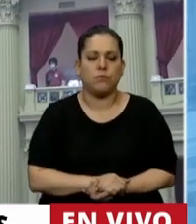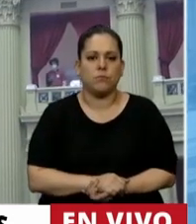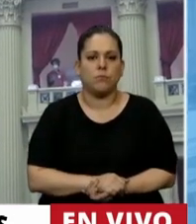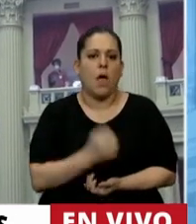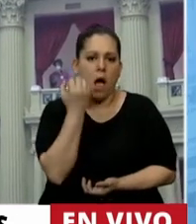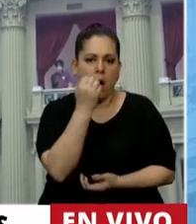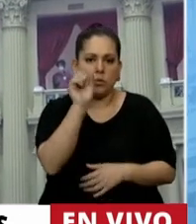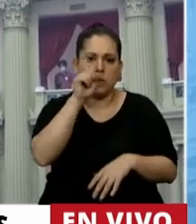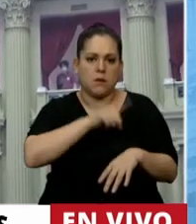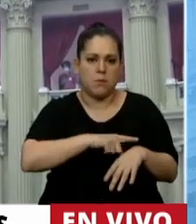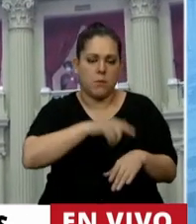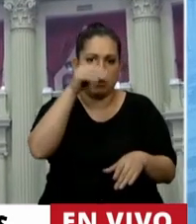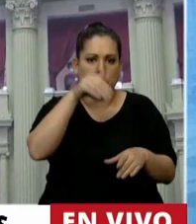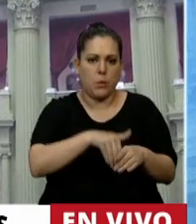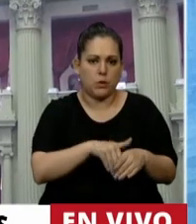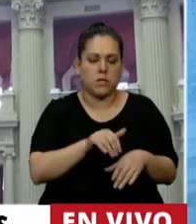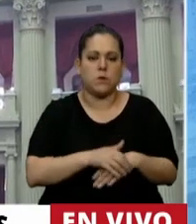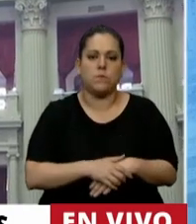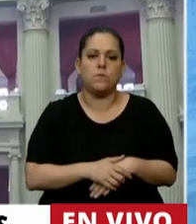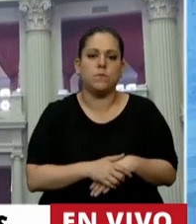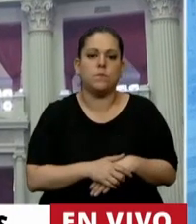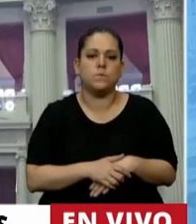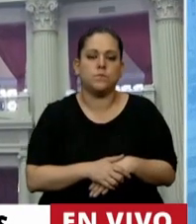ausente a la hora de votar